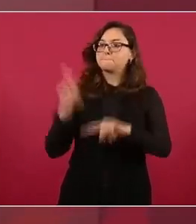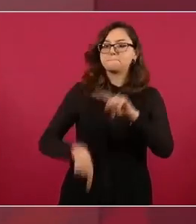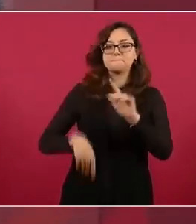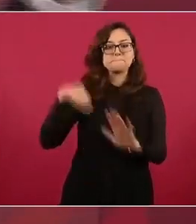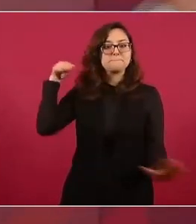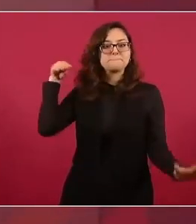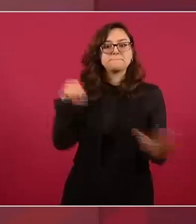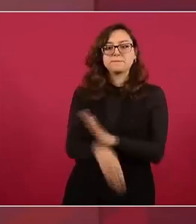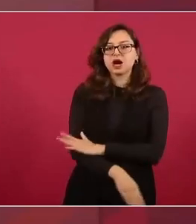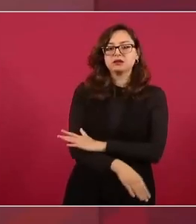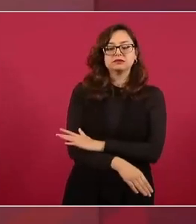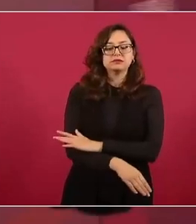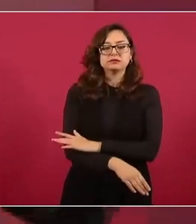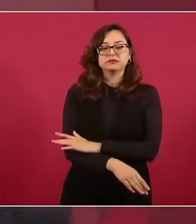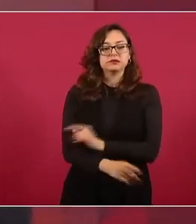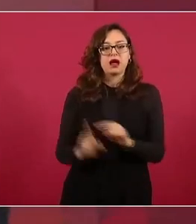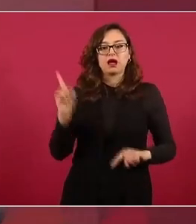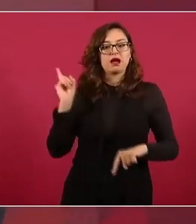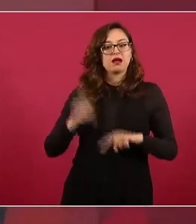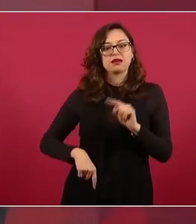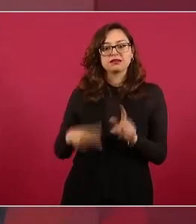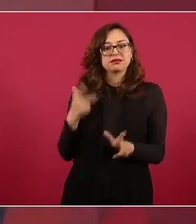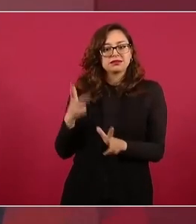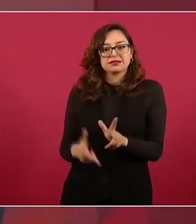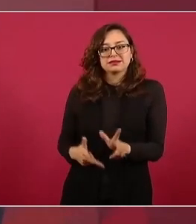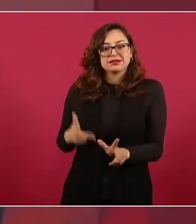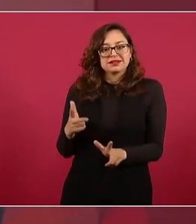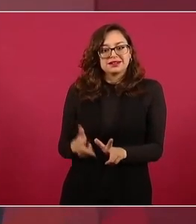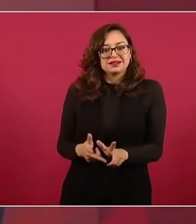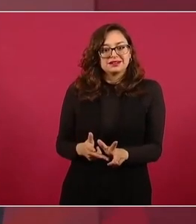La banca, ya hablamos,